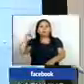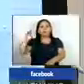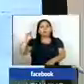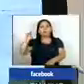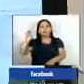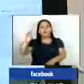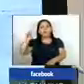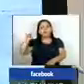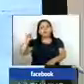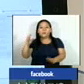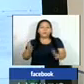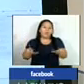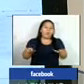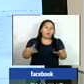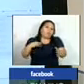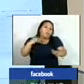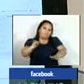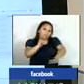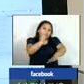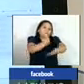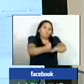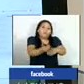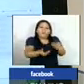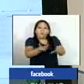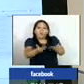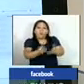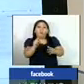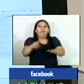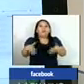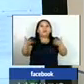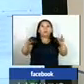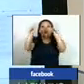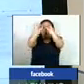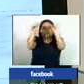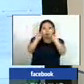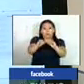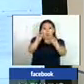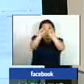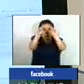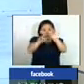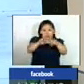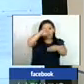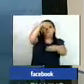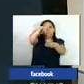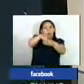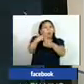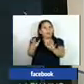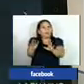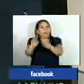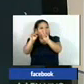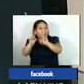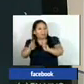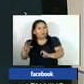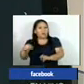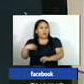decidió emprender su negocio, desarrollando un software para la gestión de consultorios médicos.